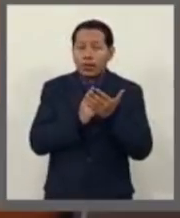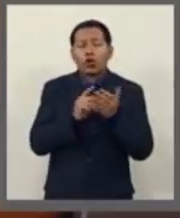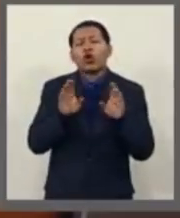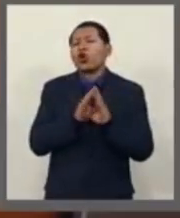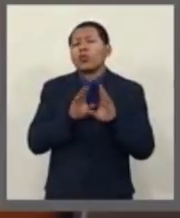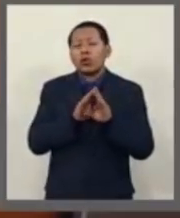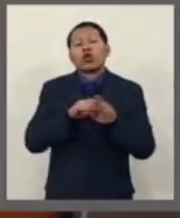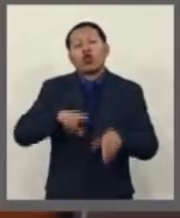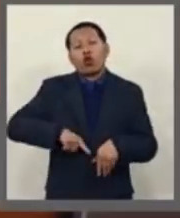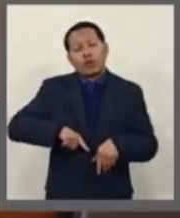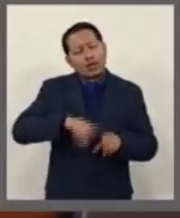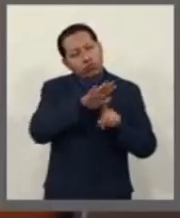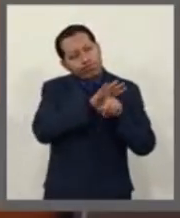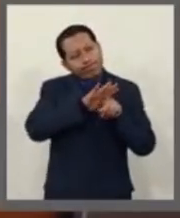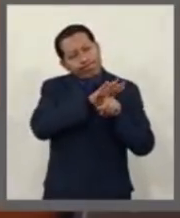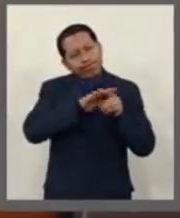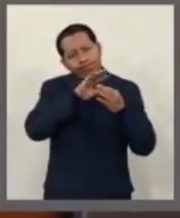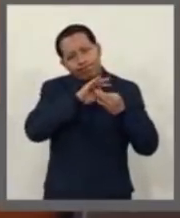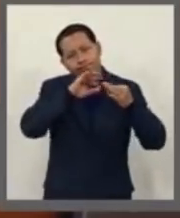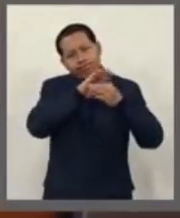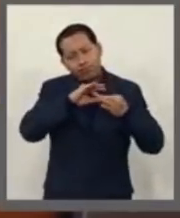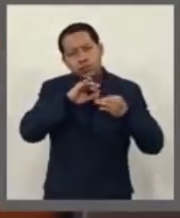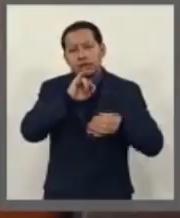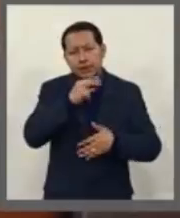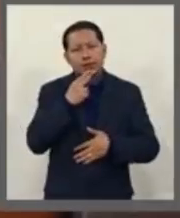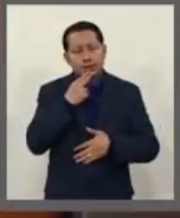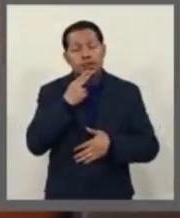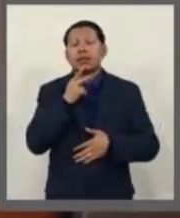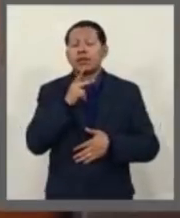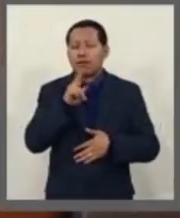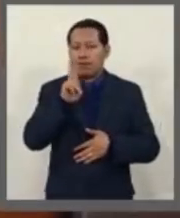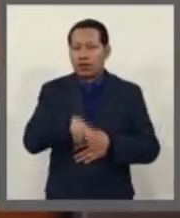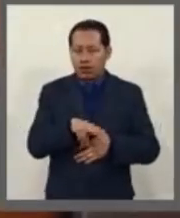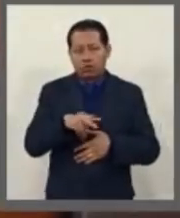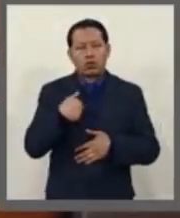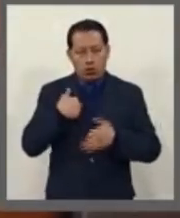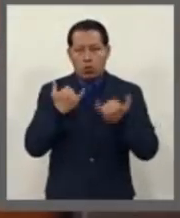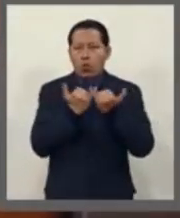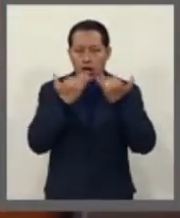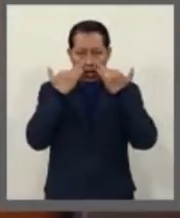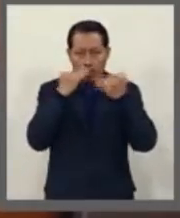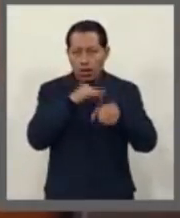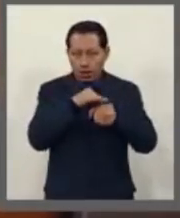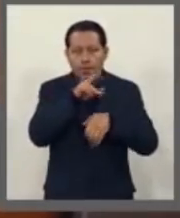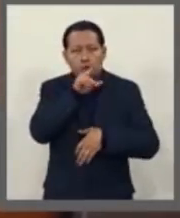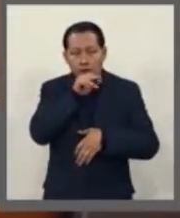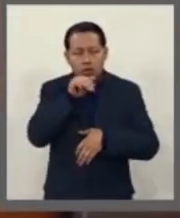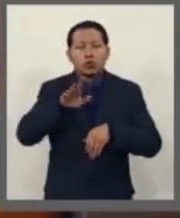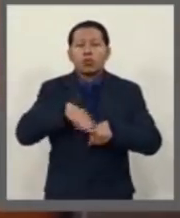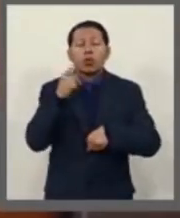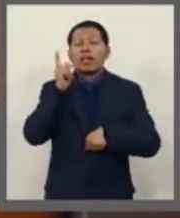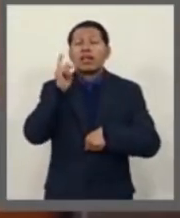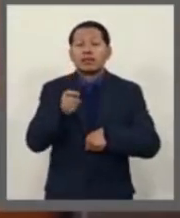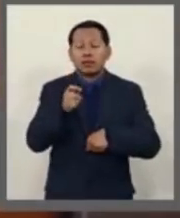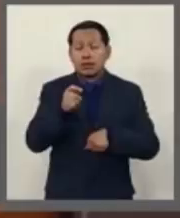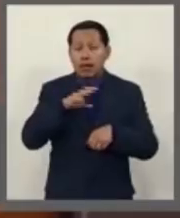causas y las convirtiera en programas convenciendo al gobierno de es su utilidad